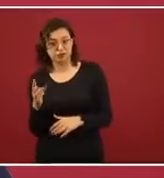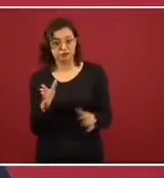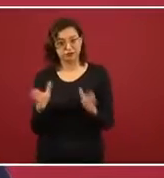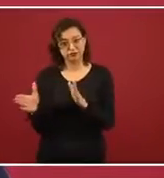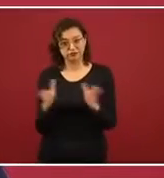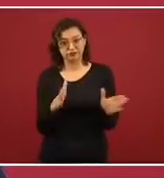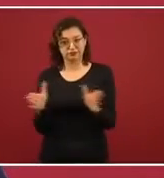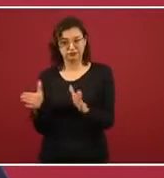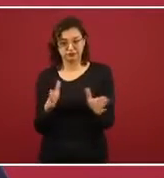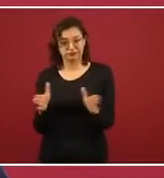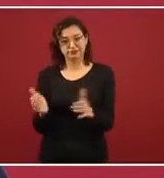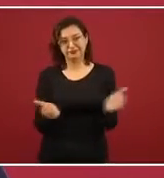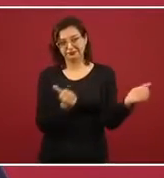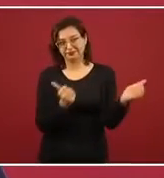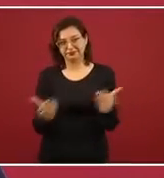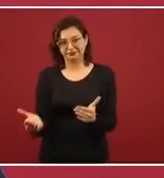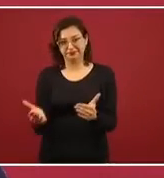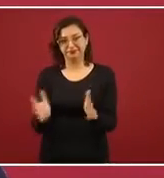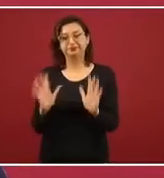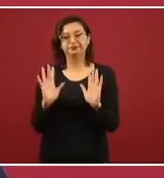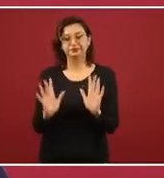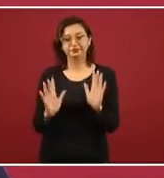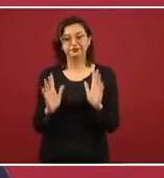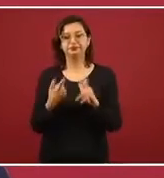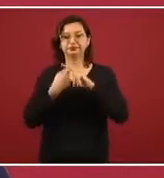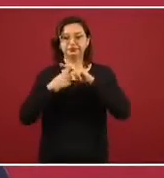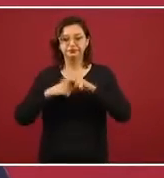vamos a empezar a visitarlo.